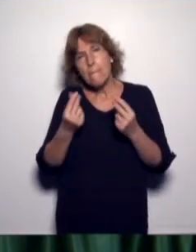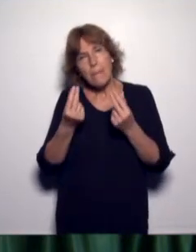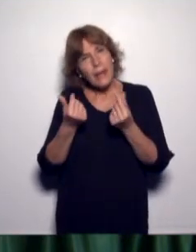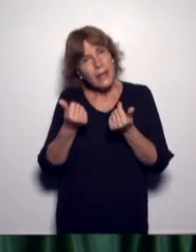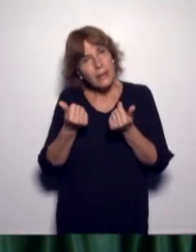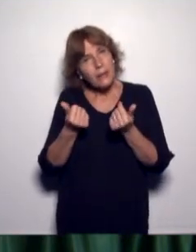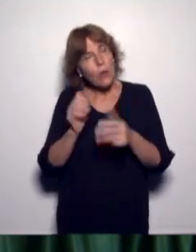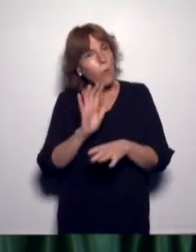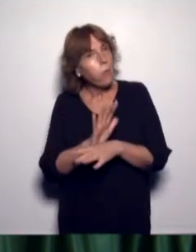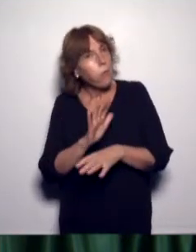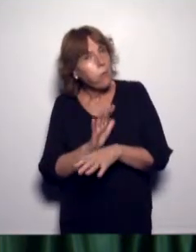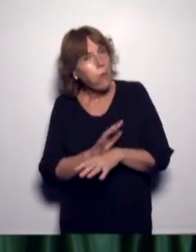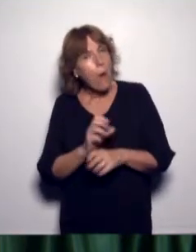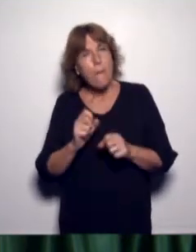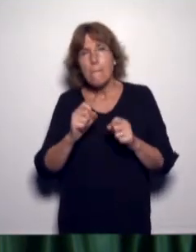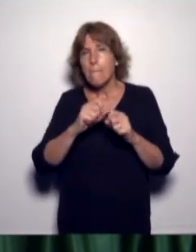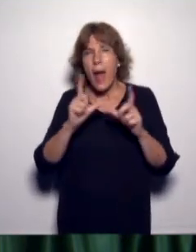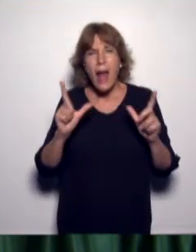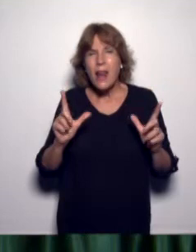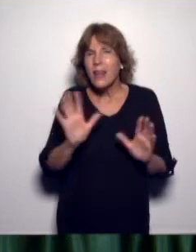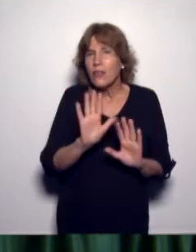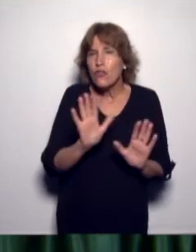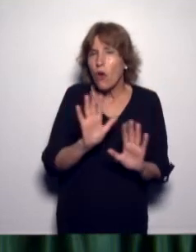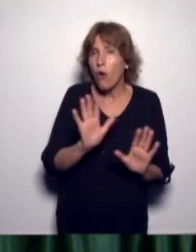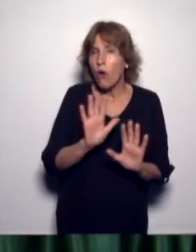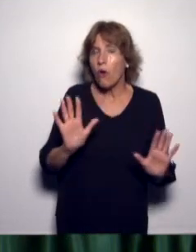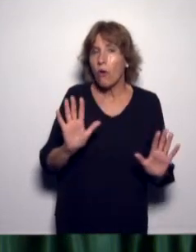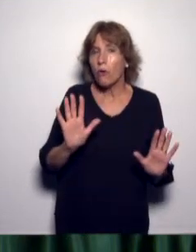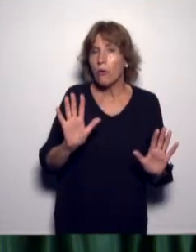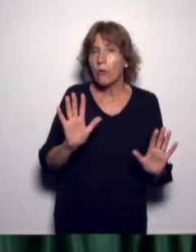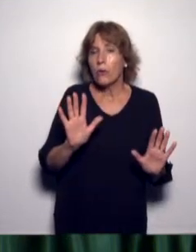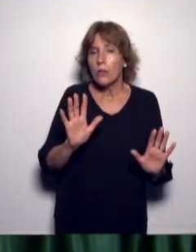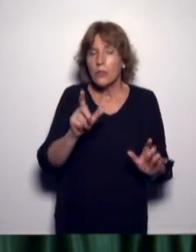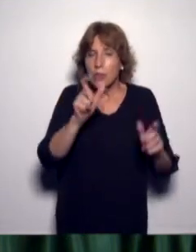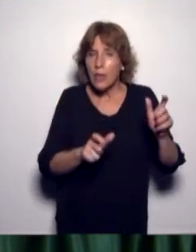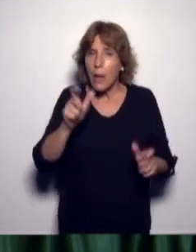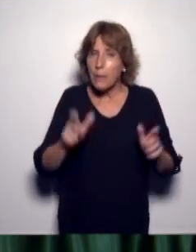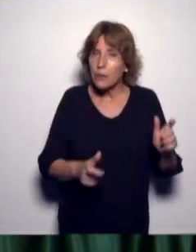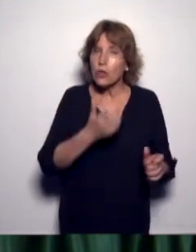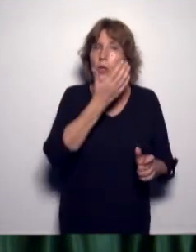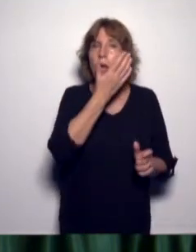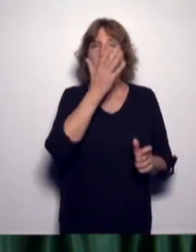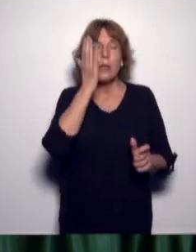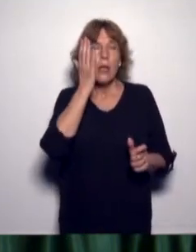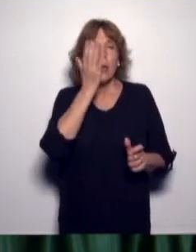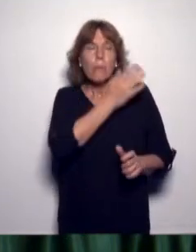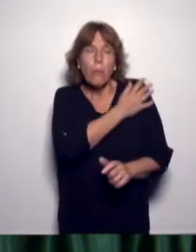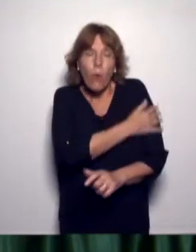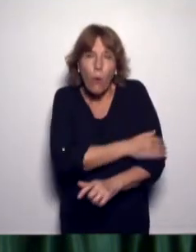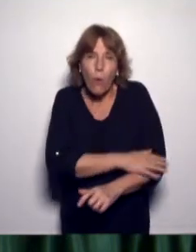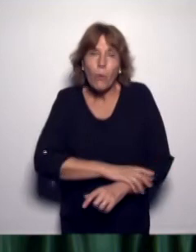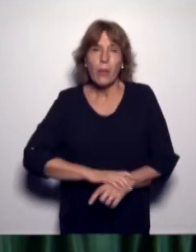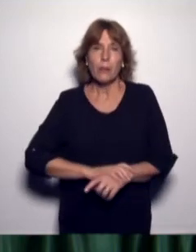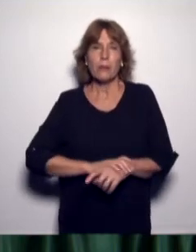amparar, especialmente si son pobres o discapacitadas, si todavía no